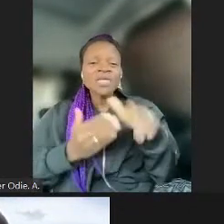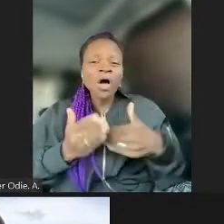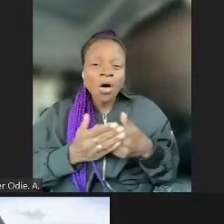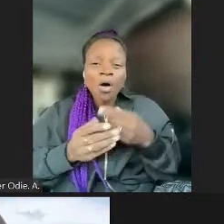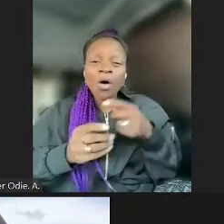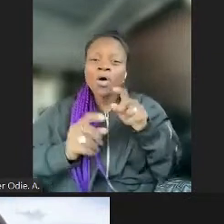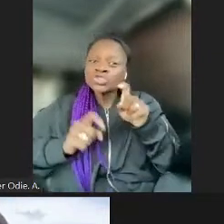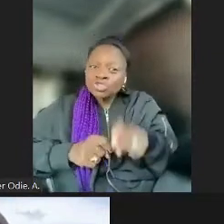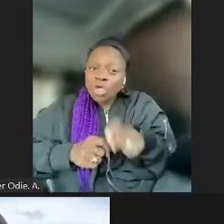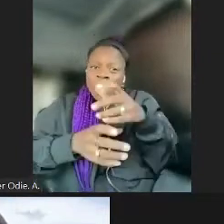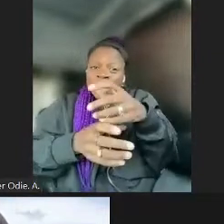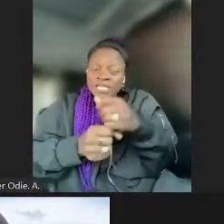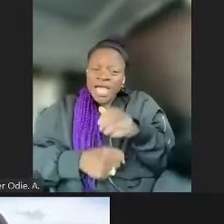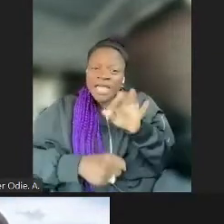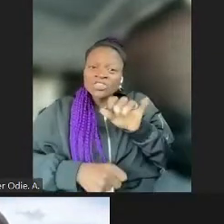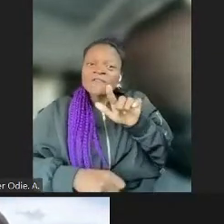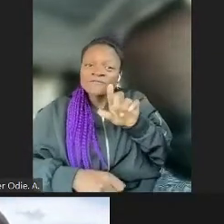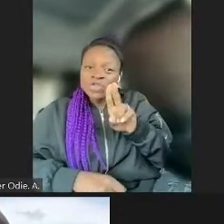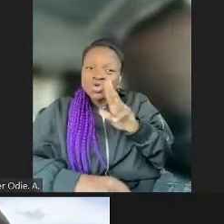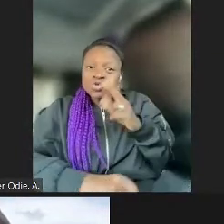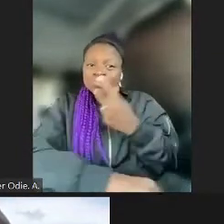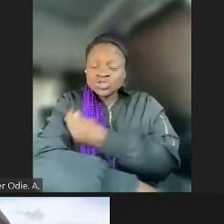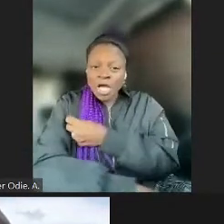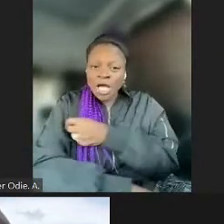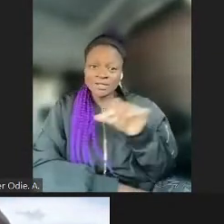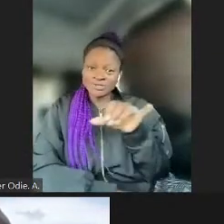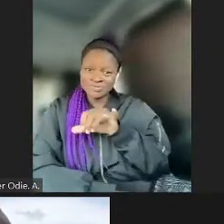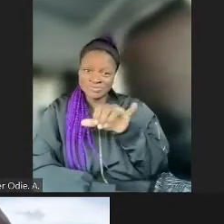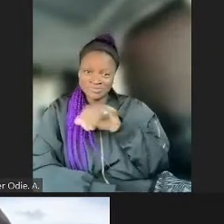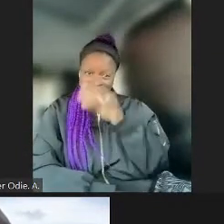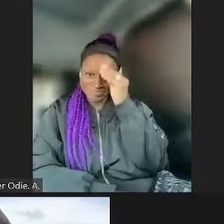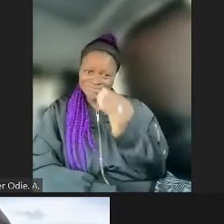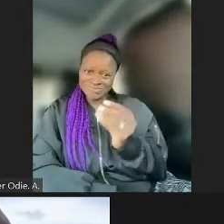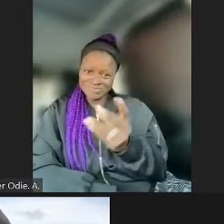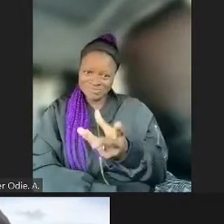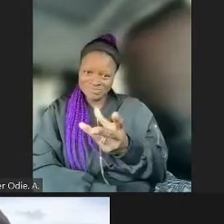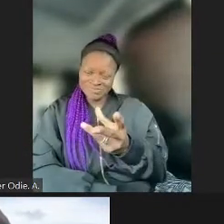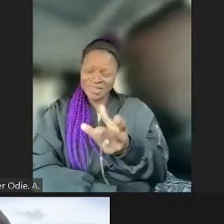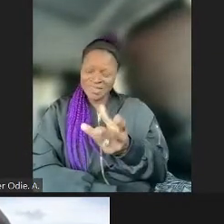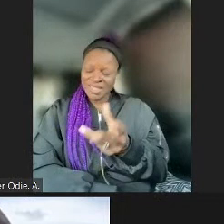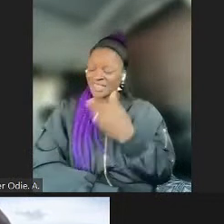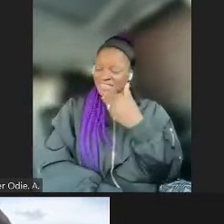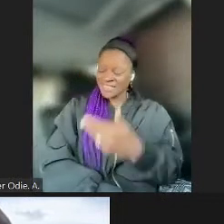de que deberían de estar recibiendo su vacuna de gripa también o del flu.